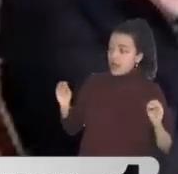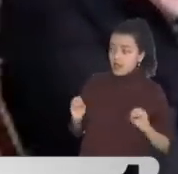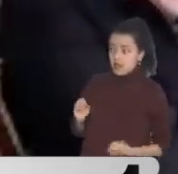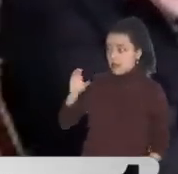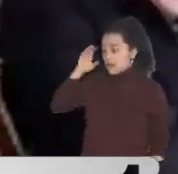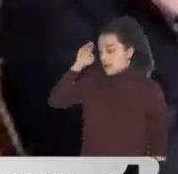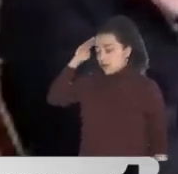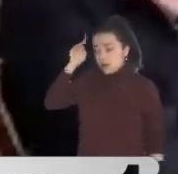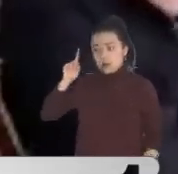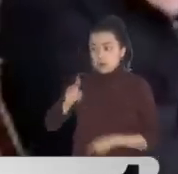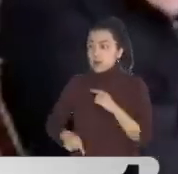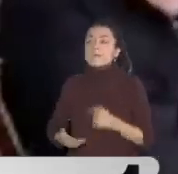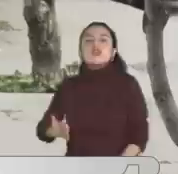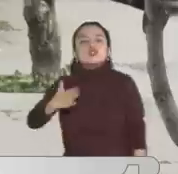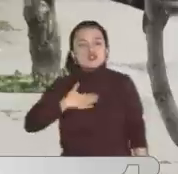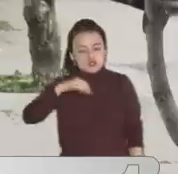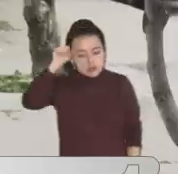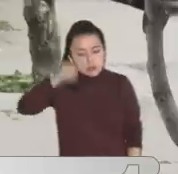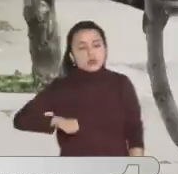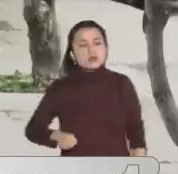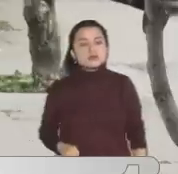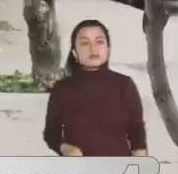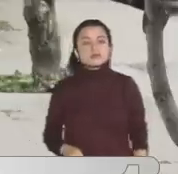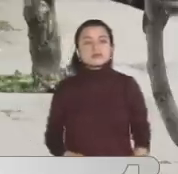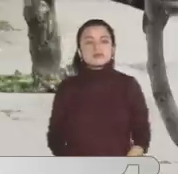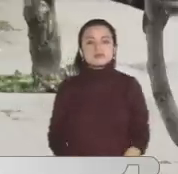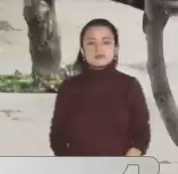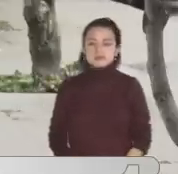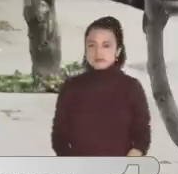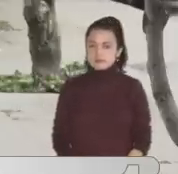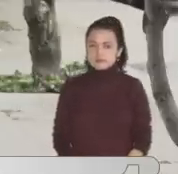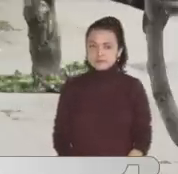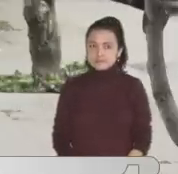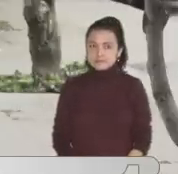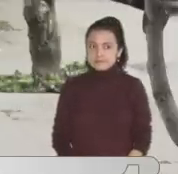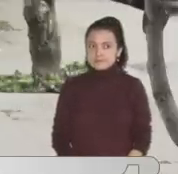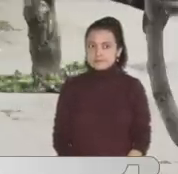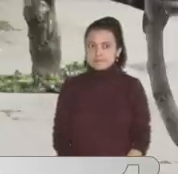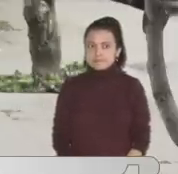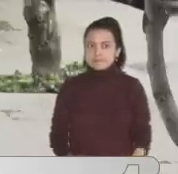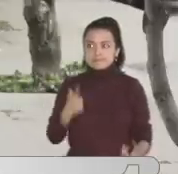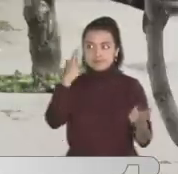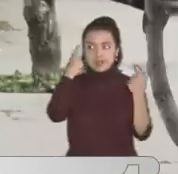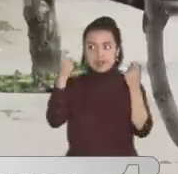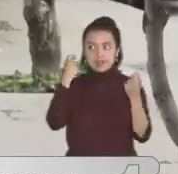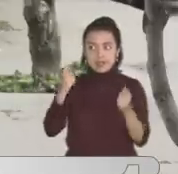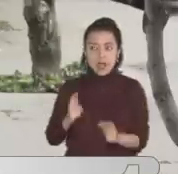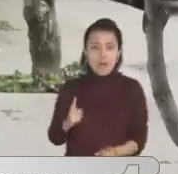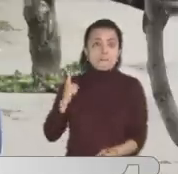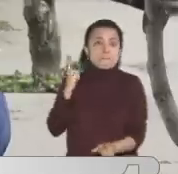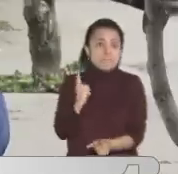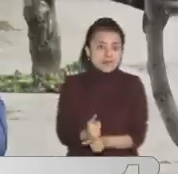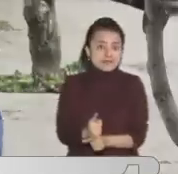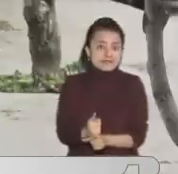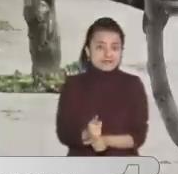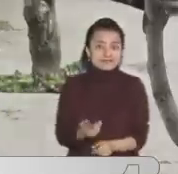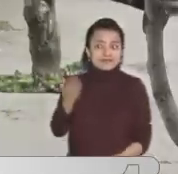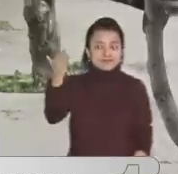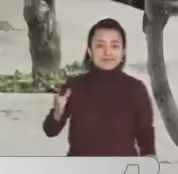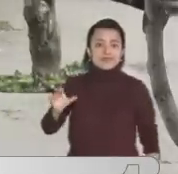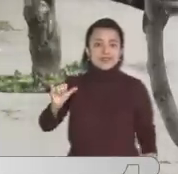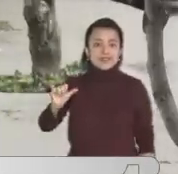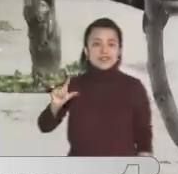mal Petro, pero yo sí lo puedo tratar mal. Y la estrategia parece que dio resultado porque Alejandro Gaviria perdió la